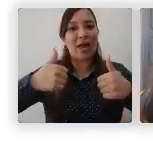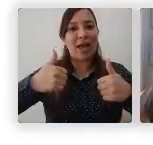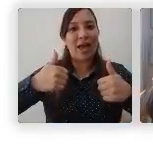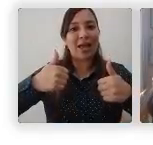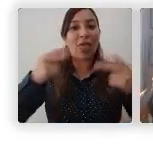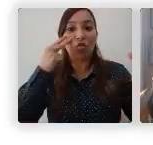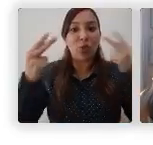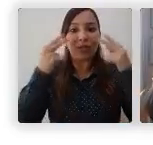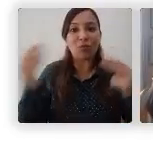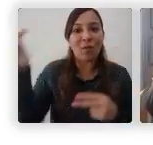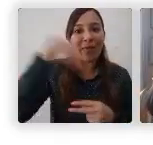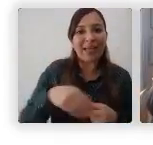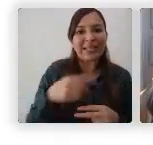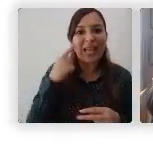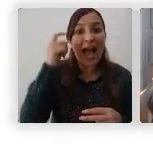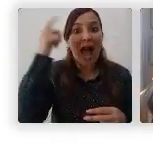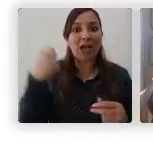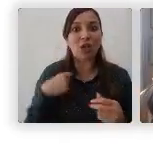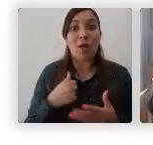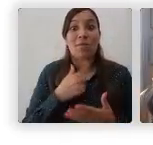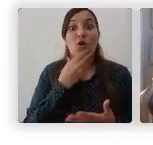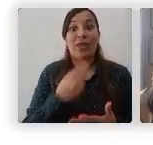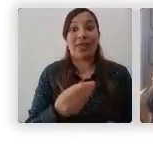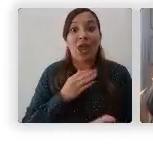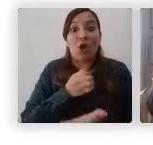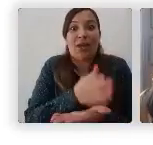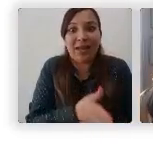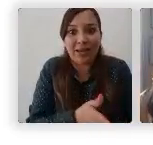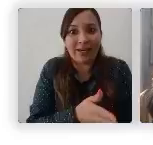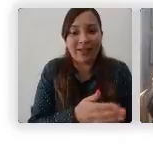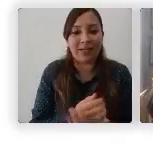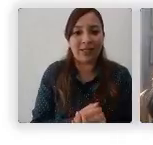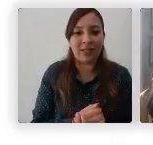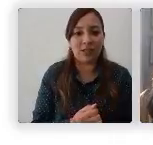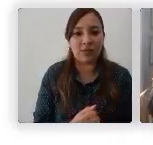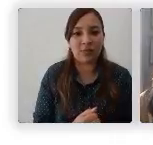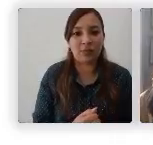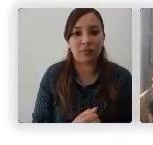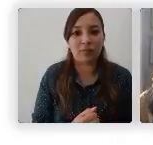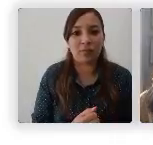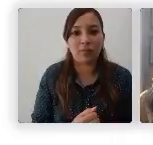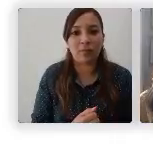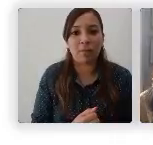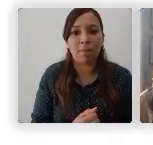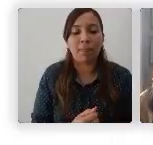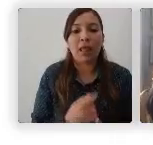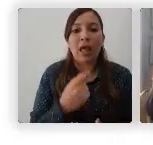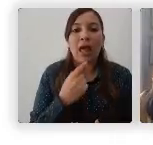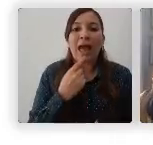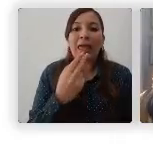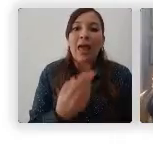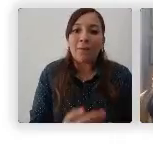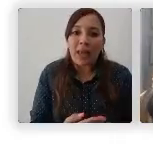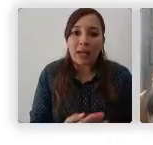de este turismo esta iniciativa si entonces no solamente nos enfoquemos en esas habilidades que se llaman habilidades duras como